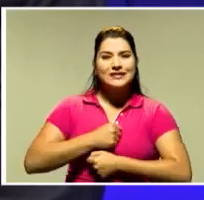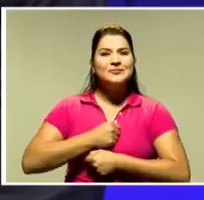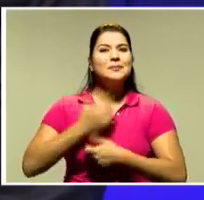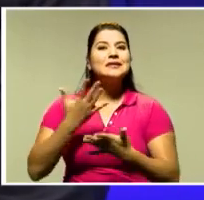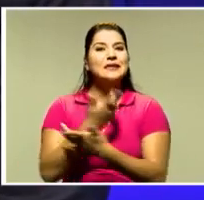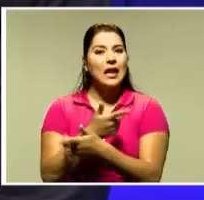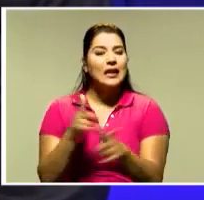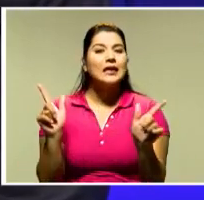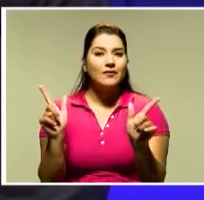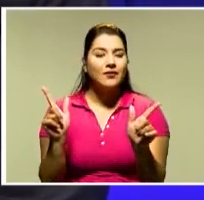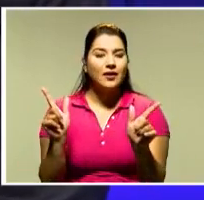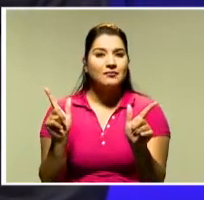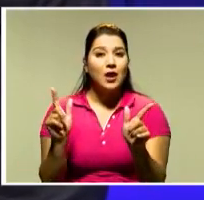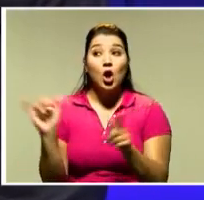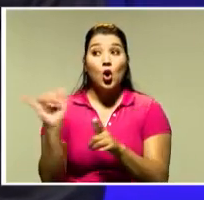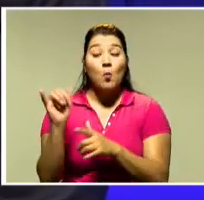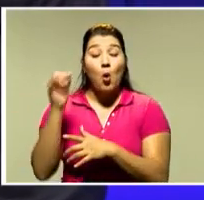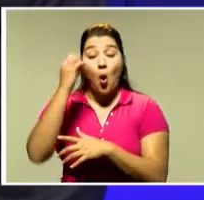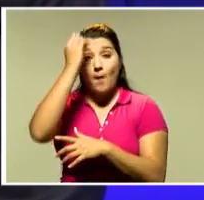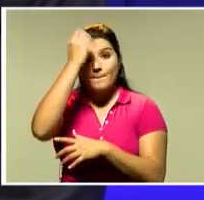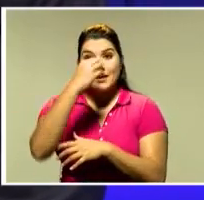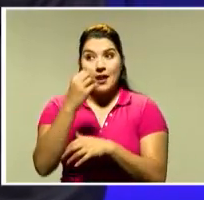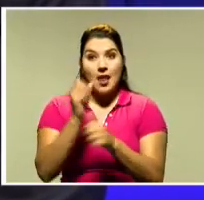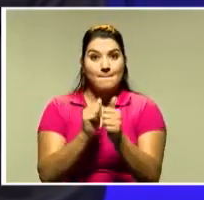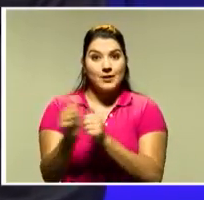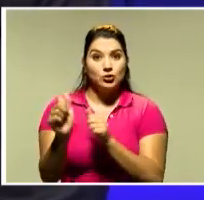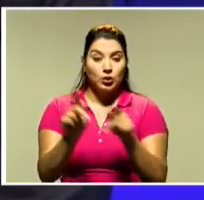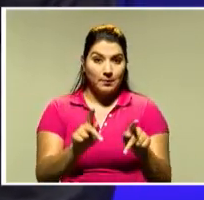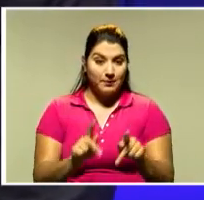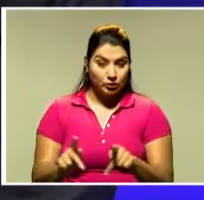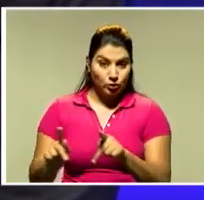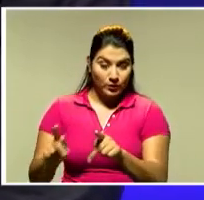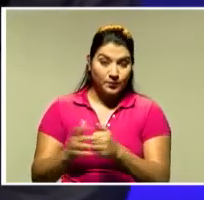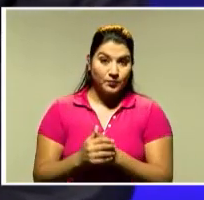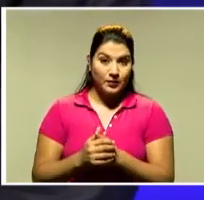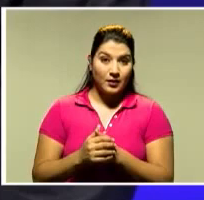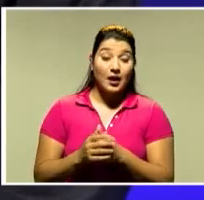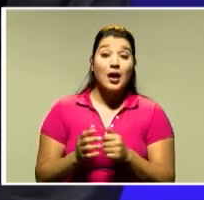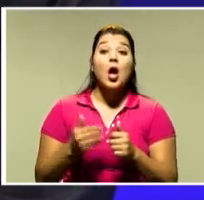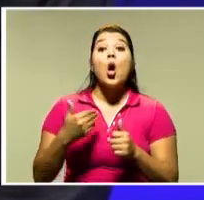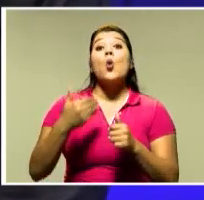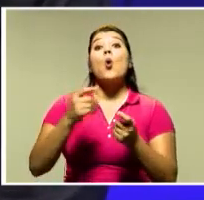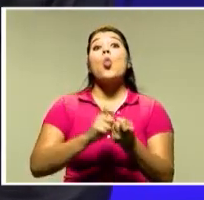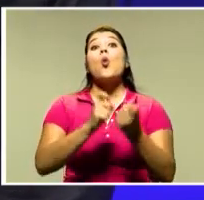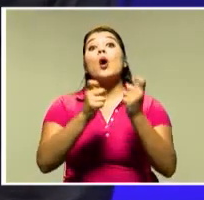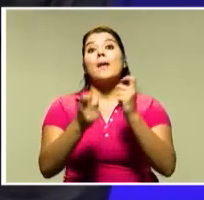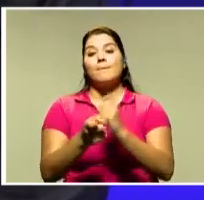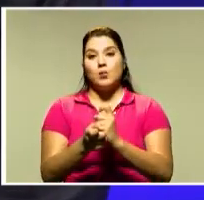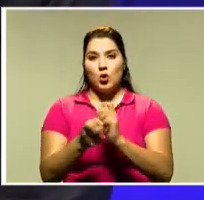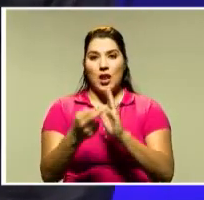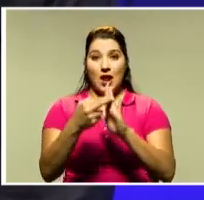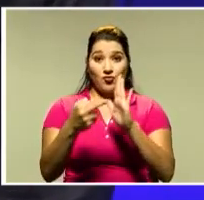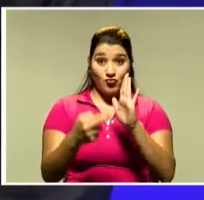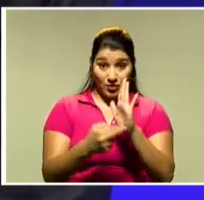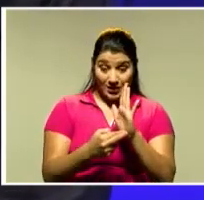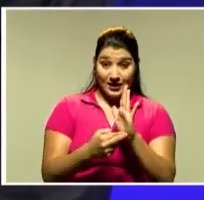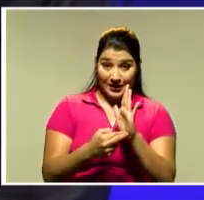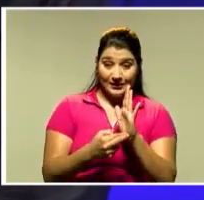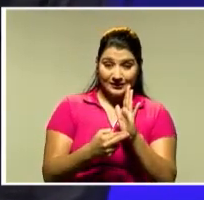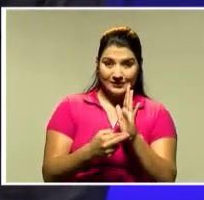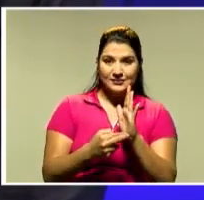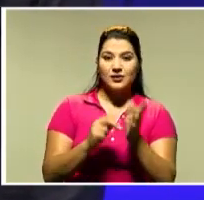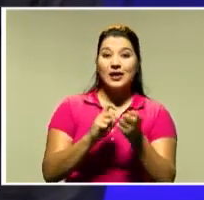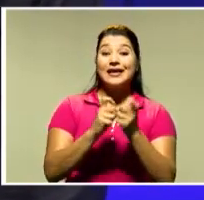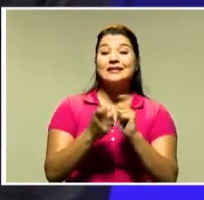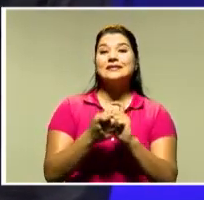mayoría conformada quiere que se haga en el país. La reforma al reglamento ha sido importante. Recordemos que nosotros